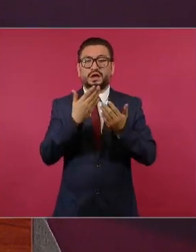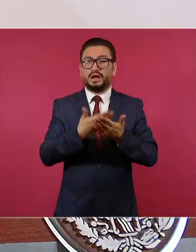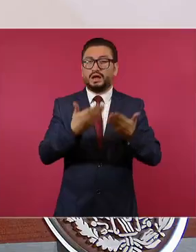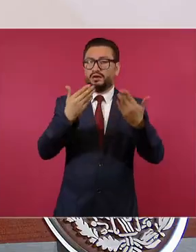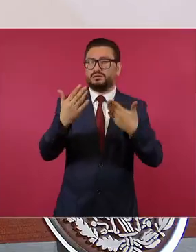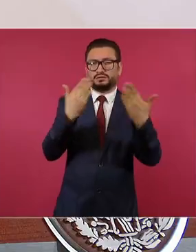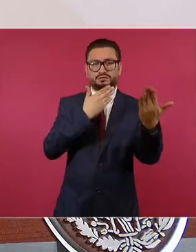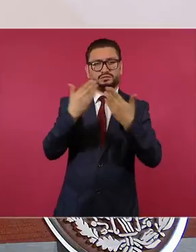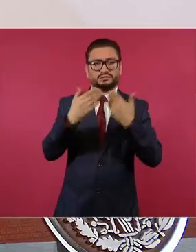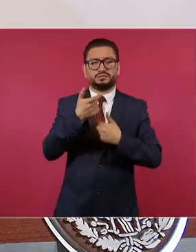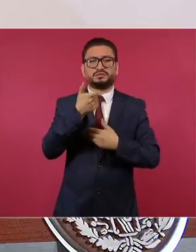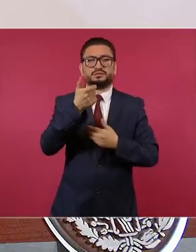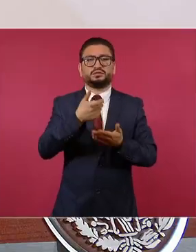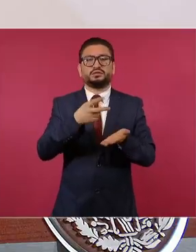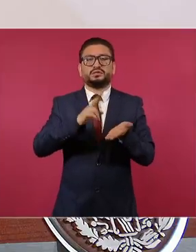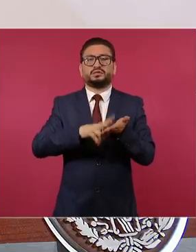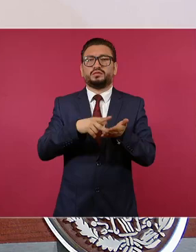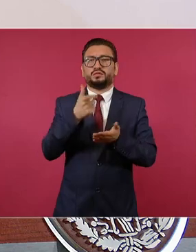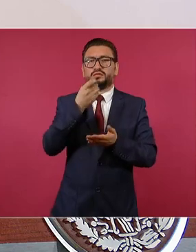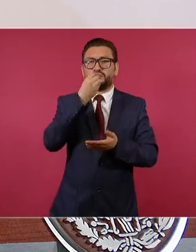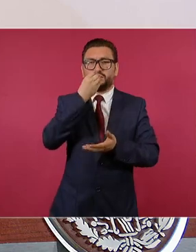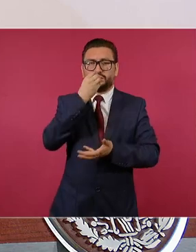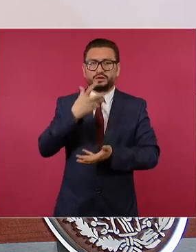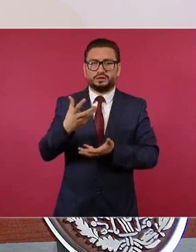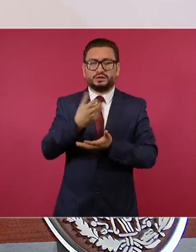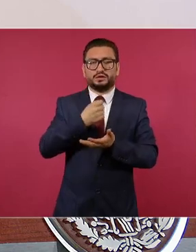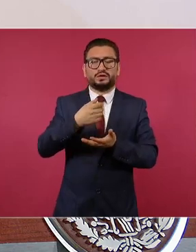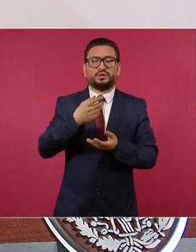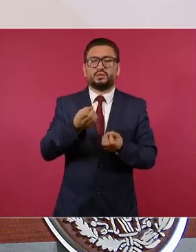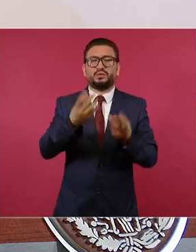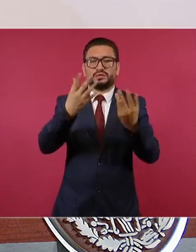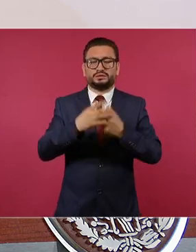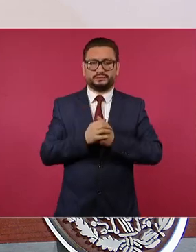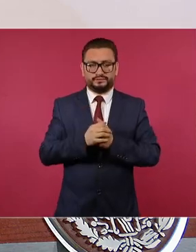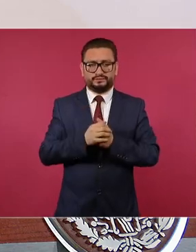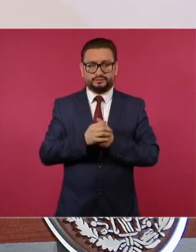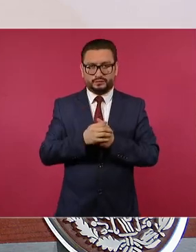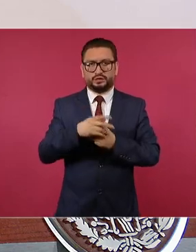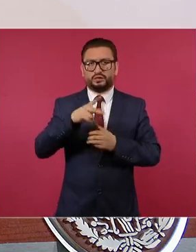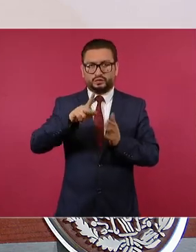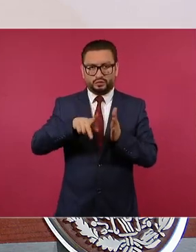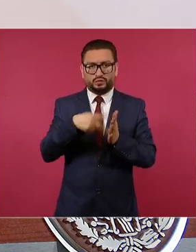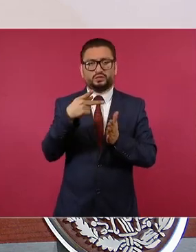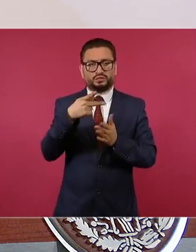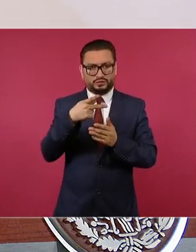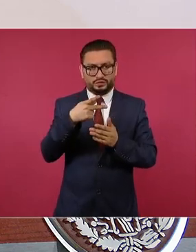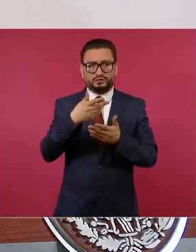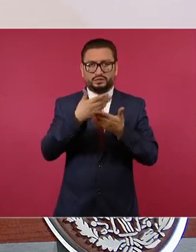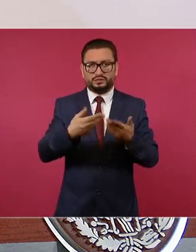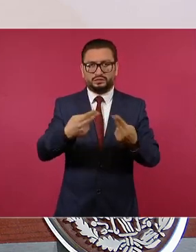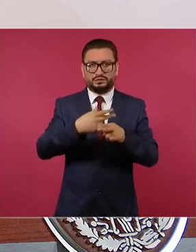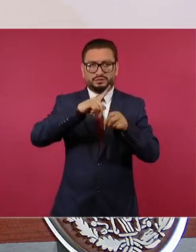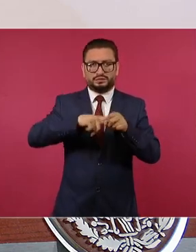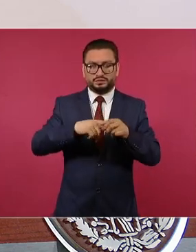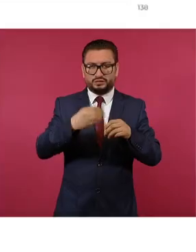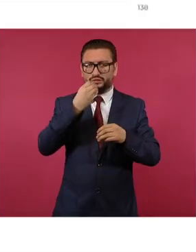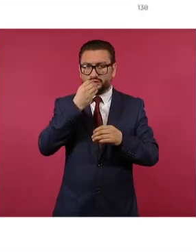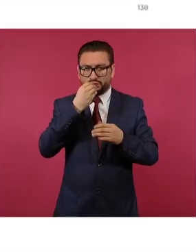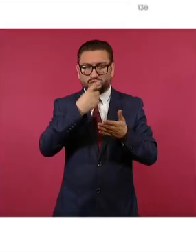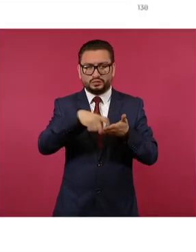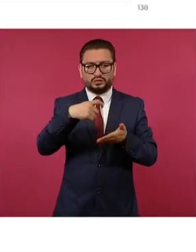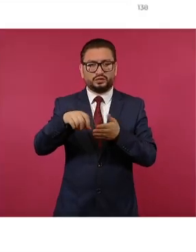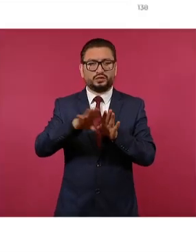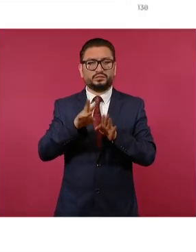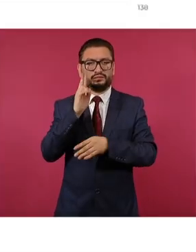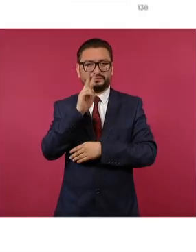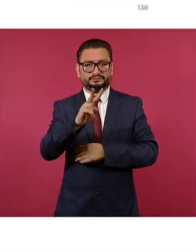es quién en los precios de la canasta básica. Y volvemos a ver nuevamente una estabilidad en el Índice Nacional de Precios al Consumidor